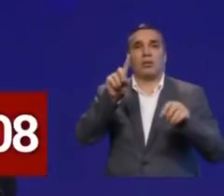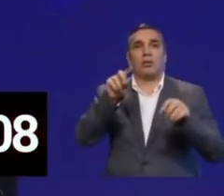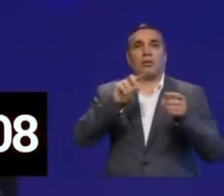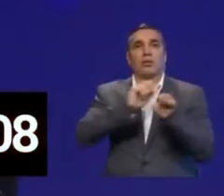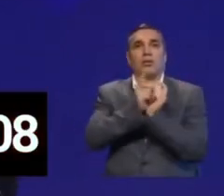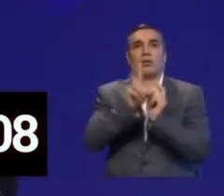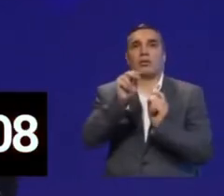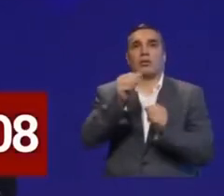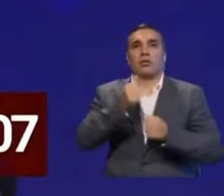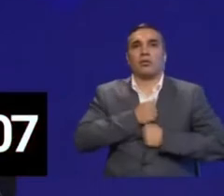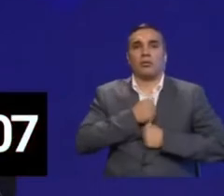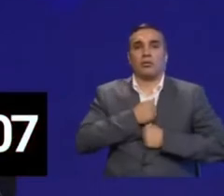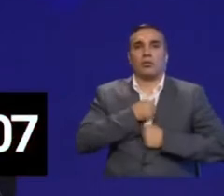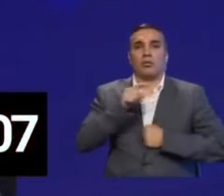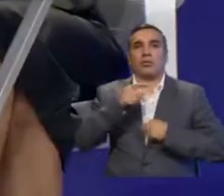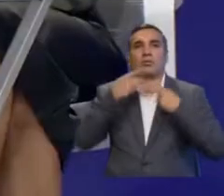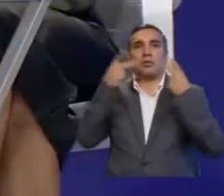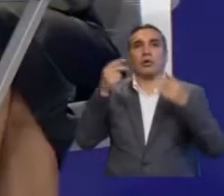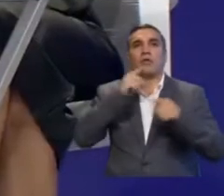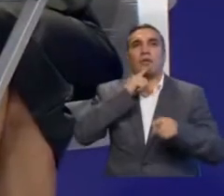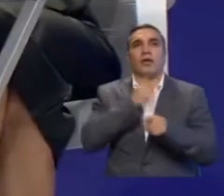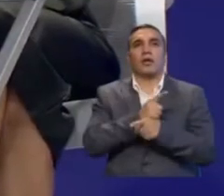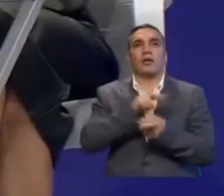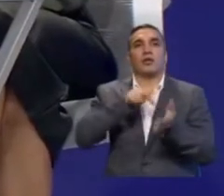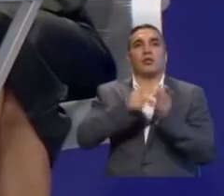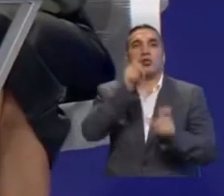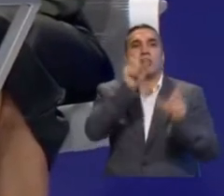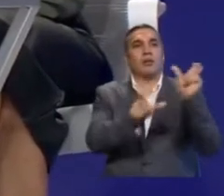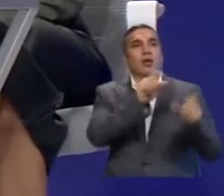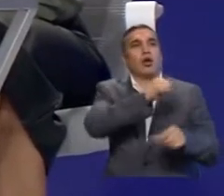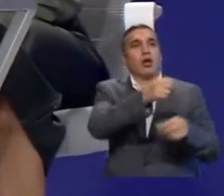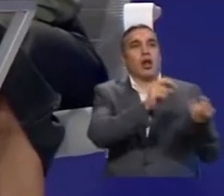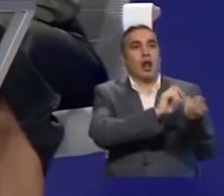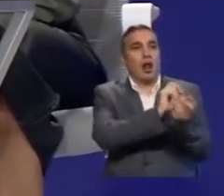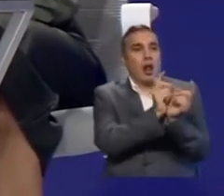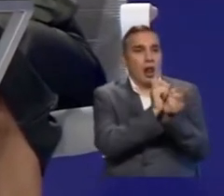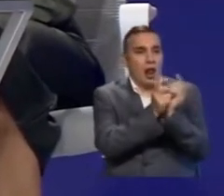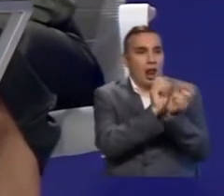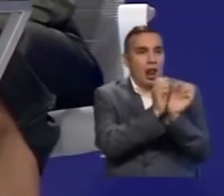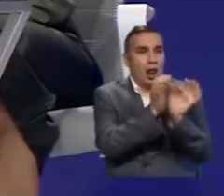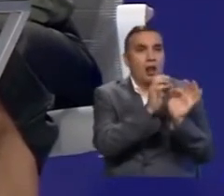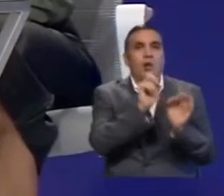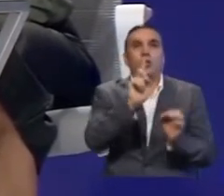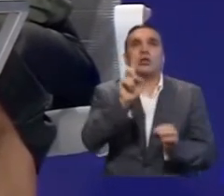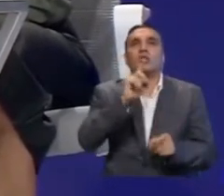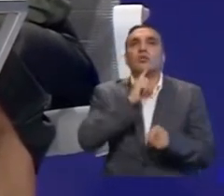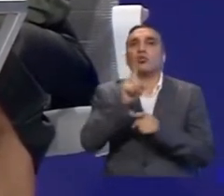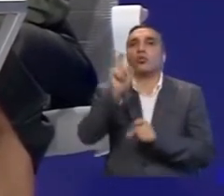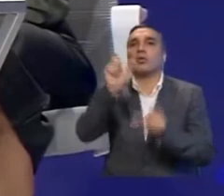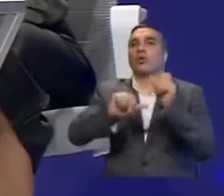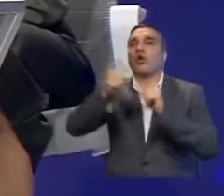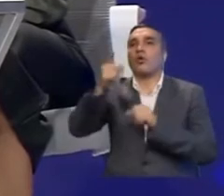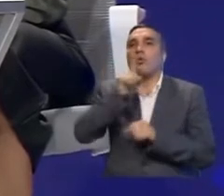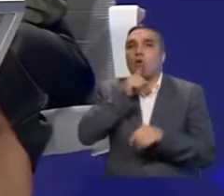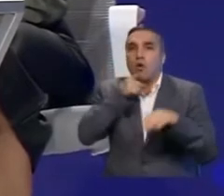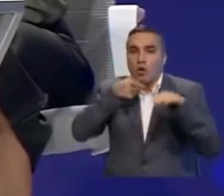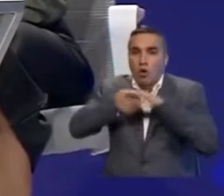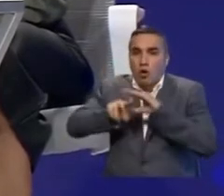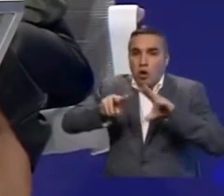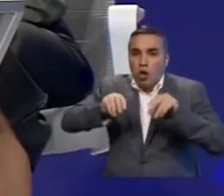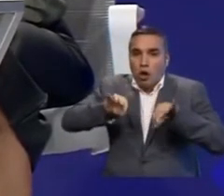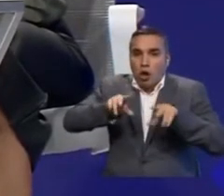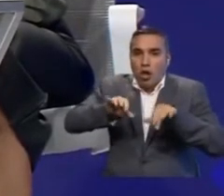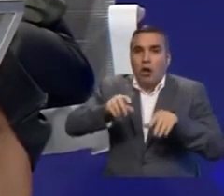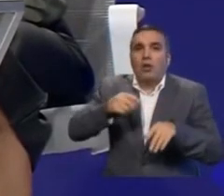y no corresponde a una transmisión real de este debate Ecuador 2021. Es un montaje de nos